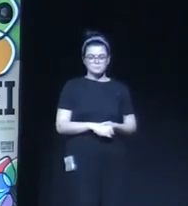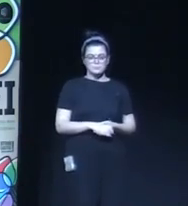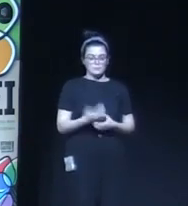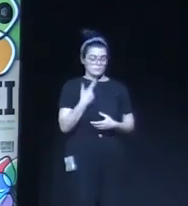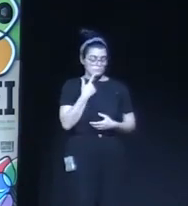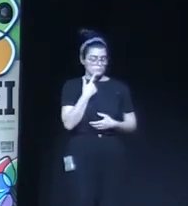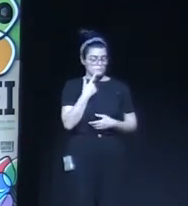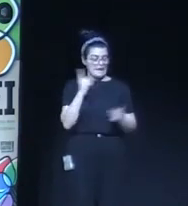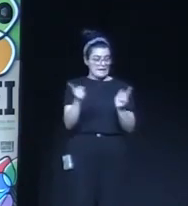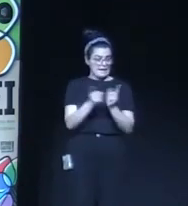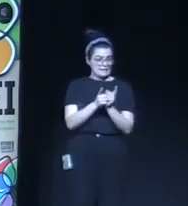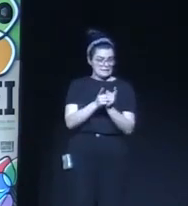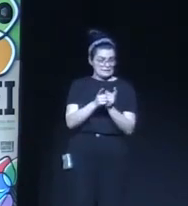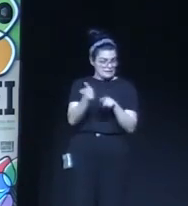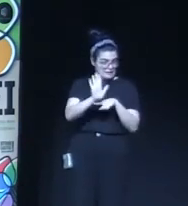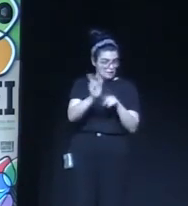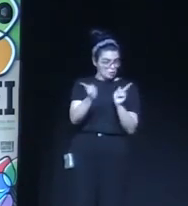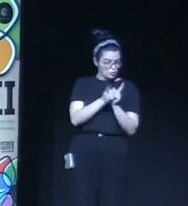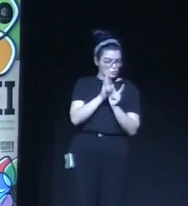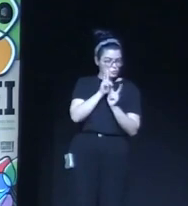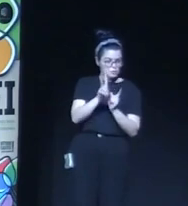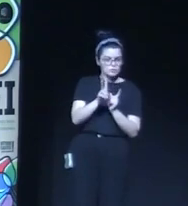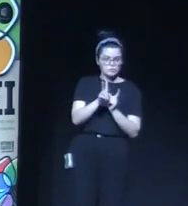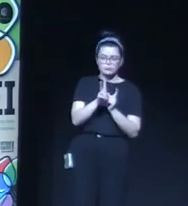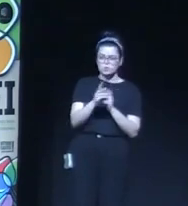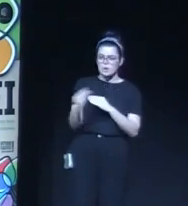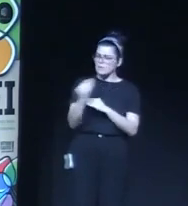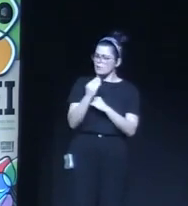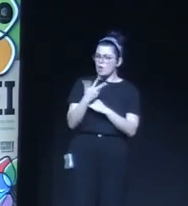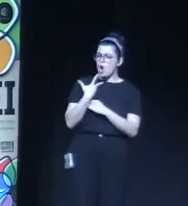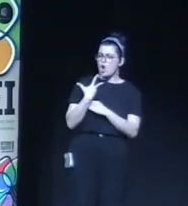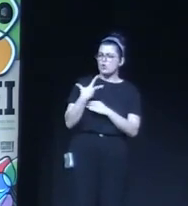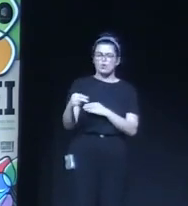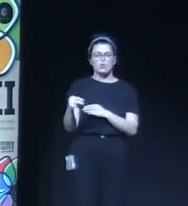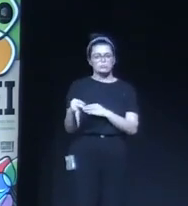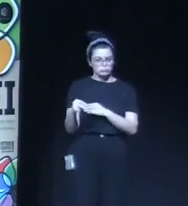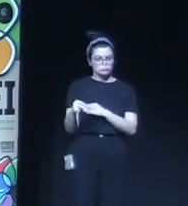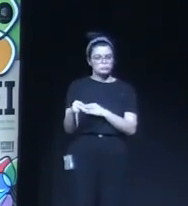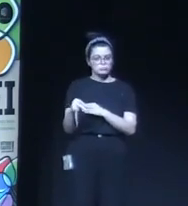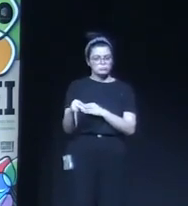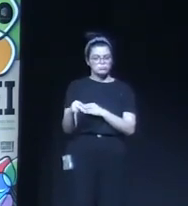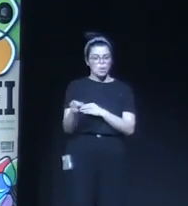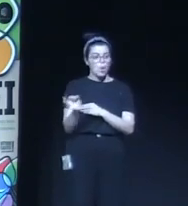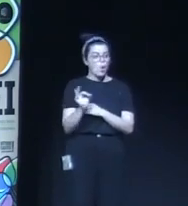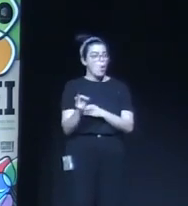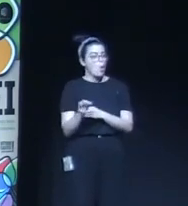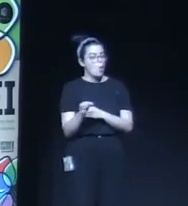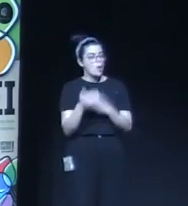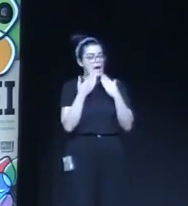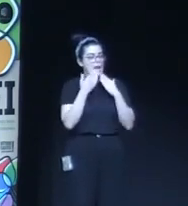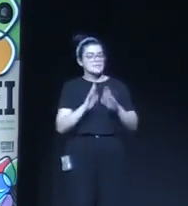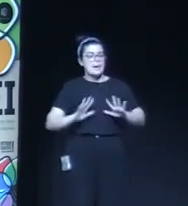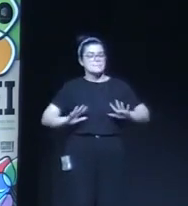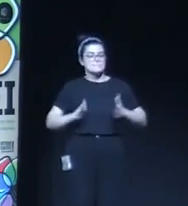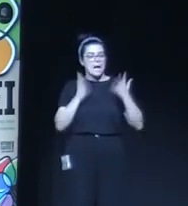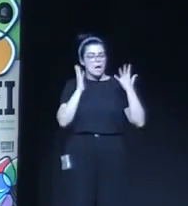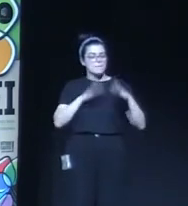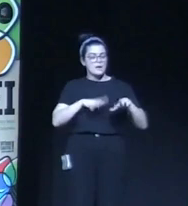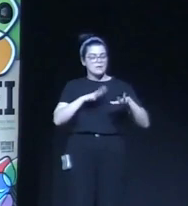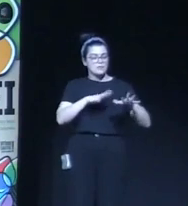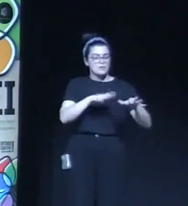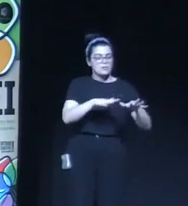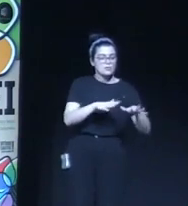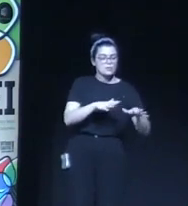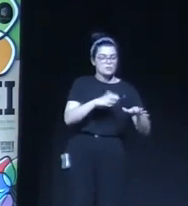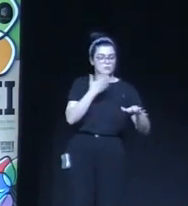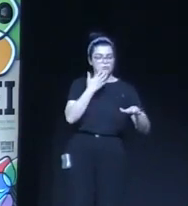¿no? que han rechazado de alguna manera ese patrocinio a esa refinería, o mediante manifestaciones, por ejemplo, cuando la gente se moviliza más